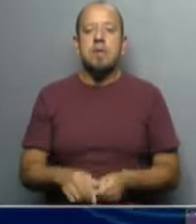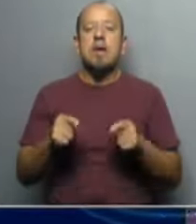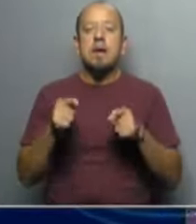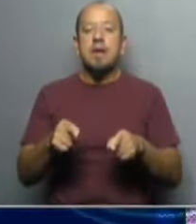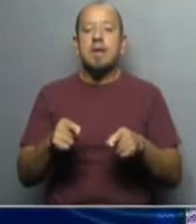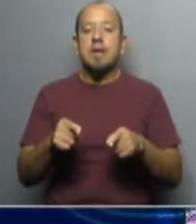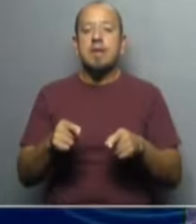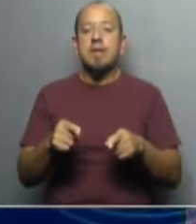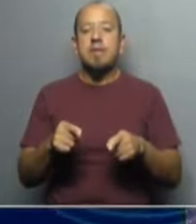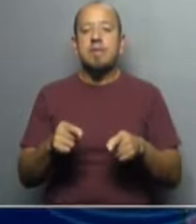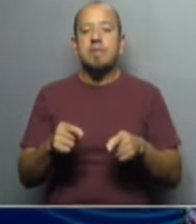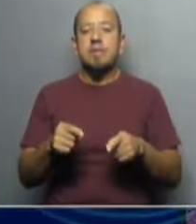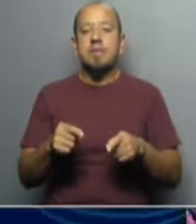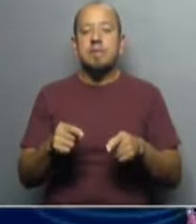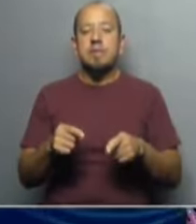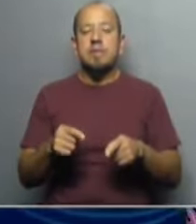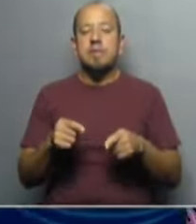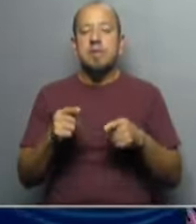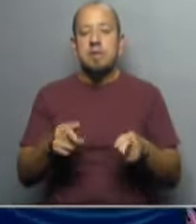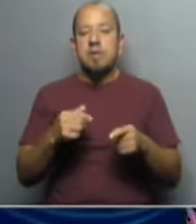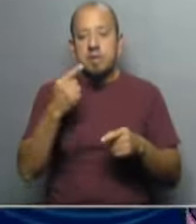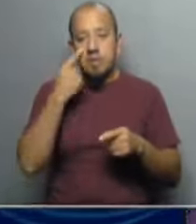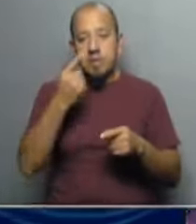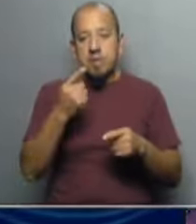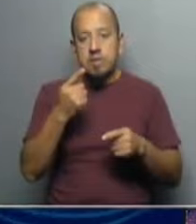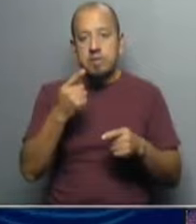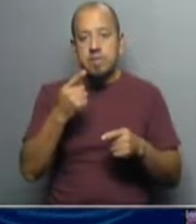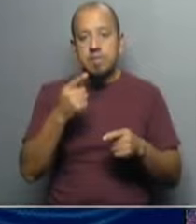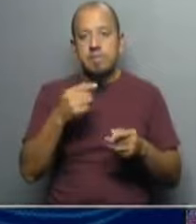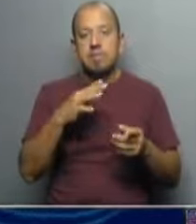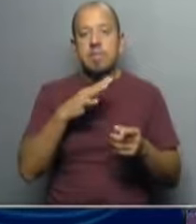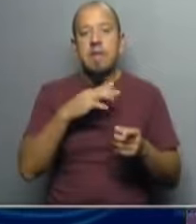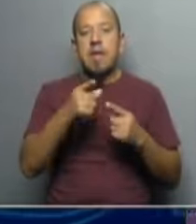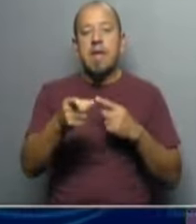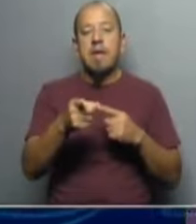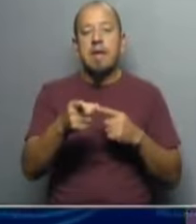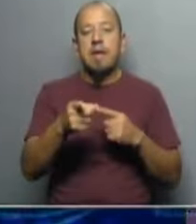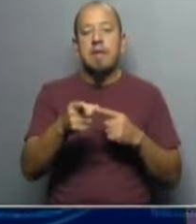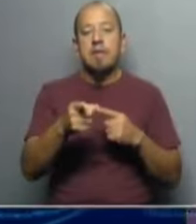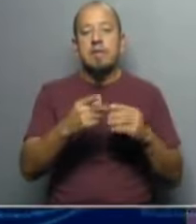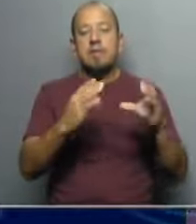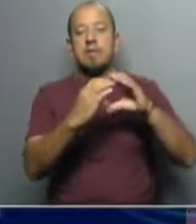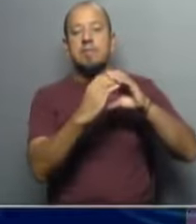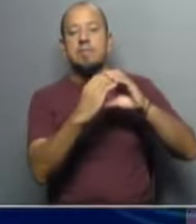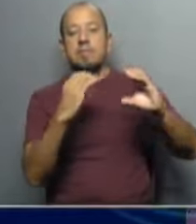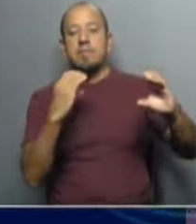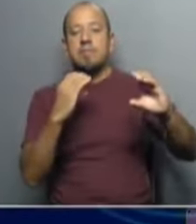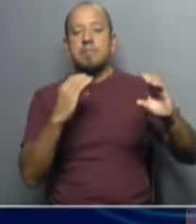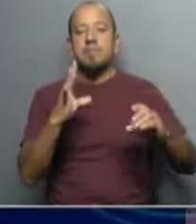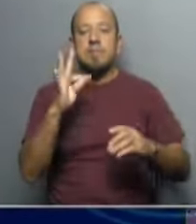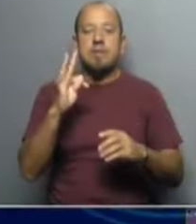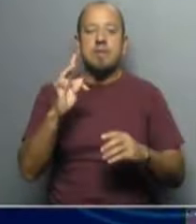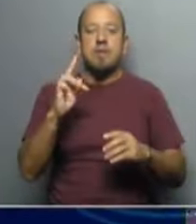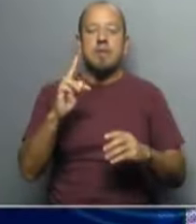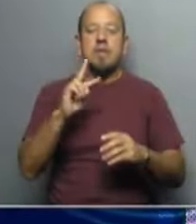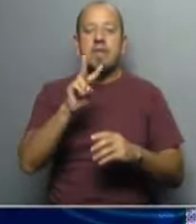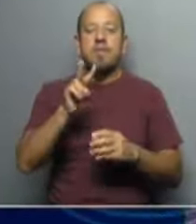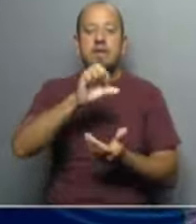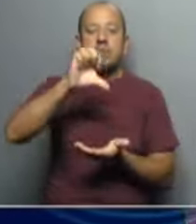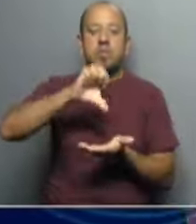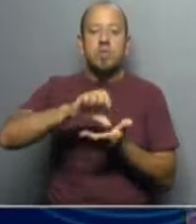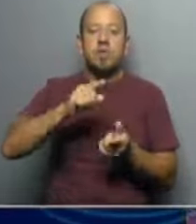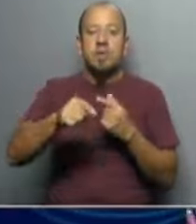donde estoy parado, acá Seo Bacheta les está mostrando que tenemos atrás el contenedor de TV Ciudad, el clásico contenedor de TV Ciudad del Teatro de Verano. De acá se